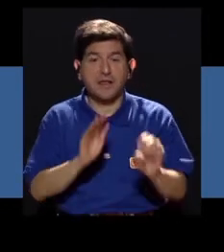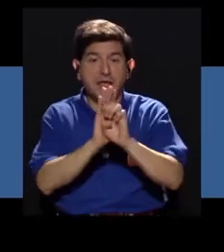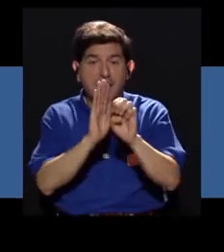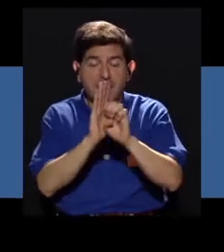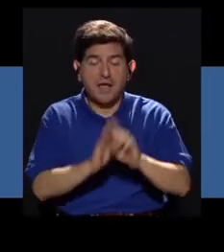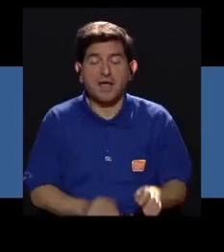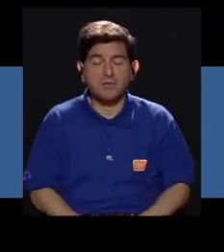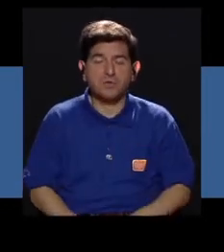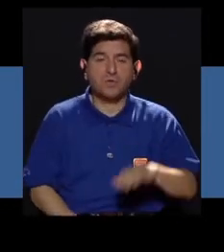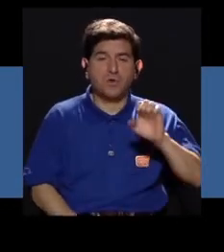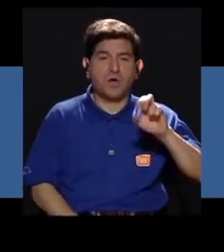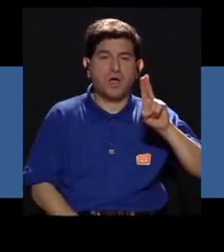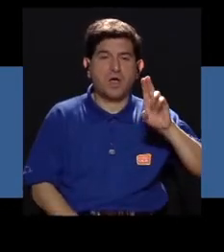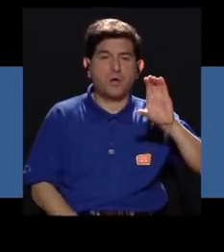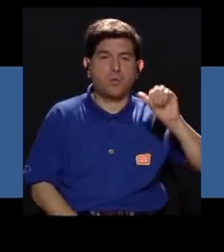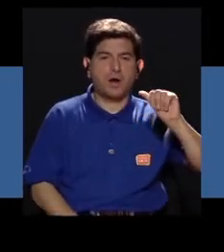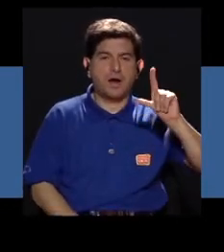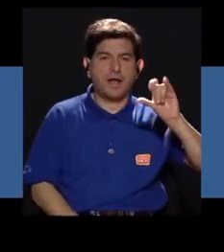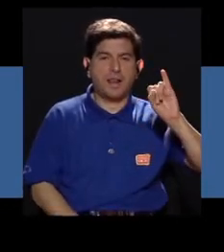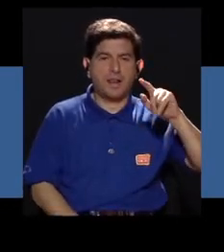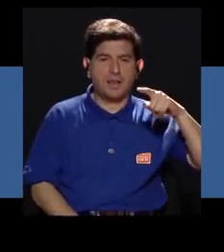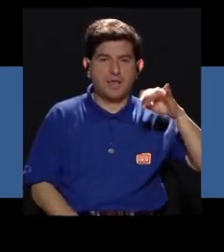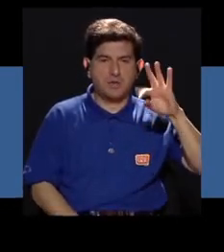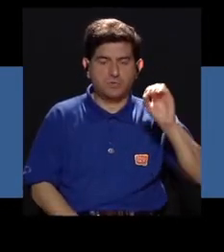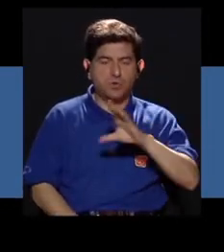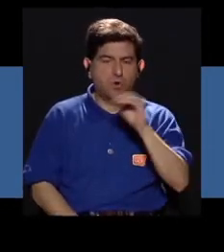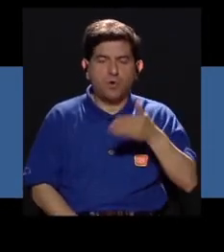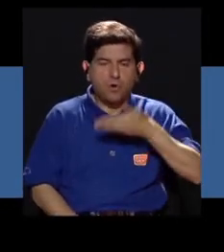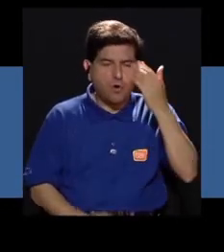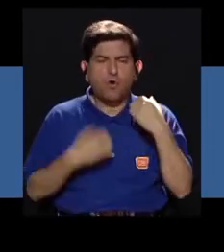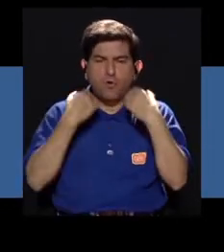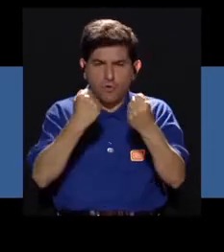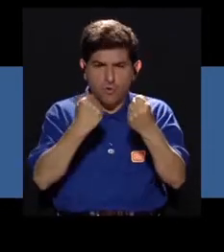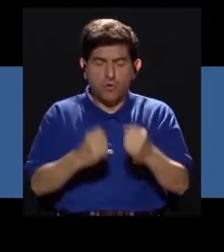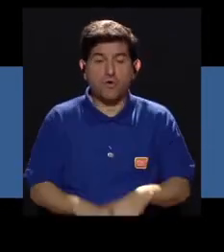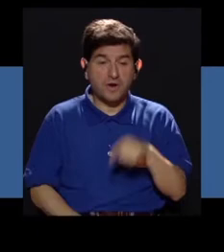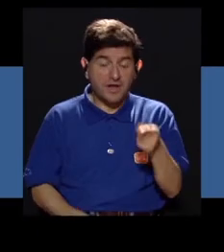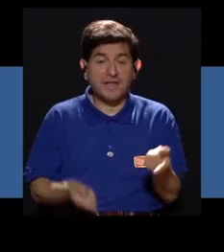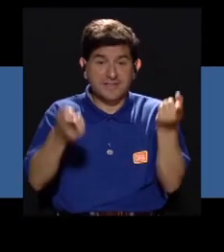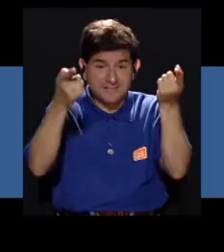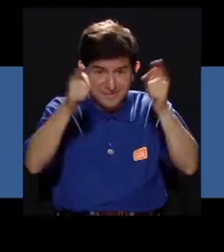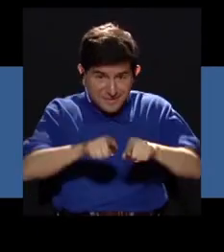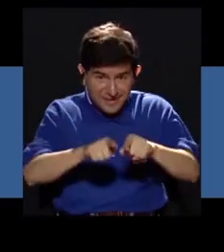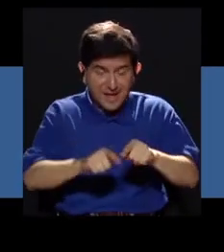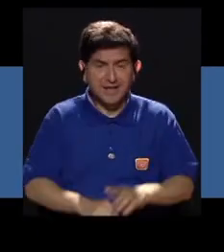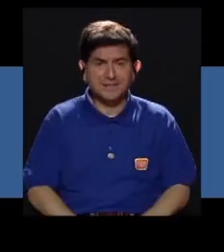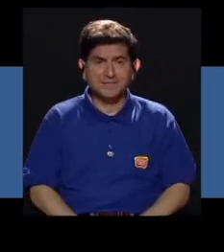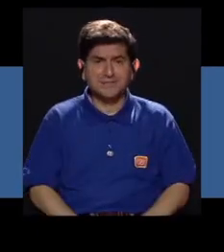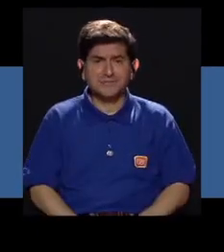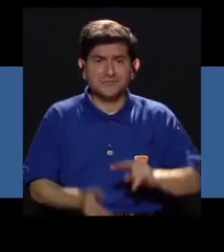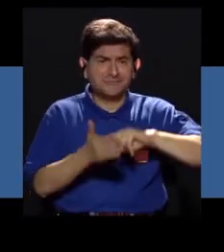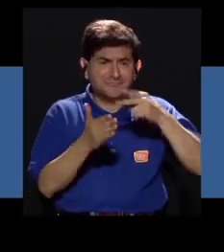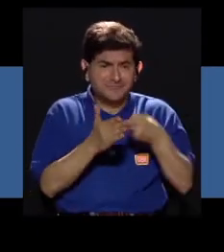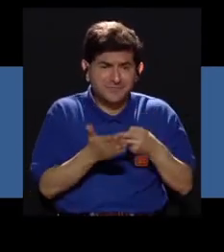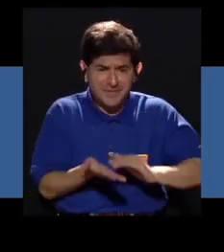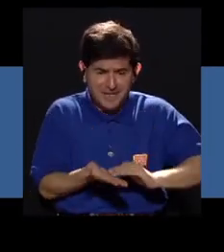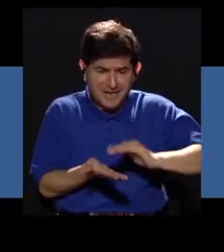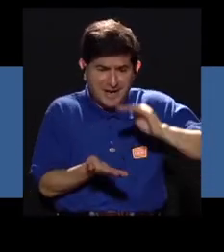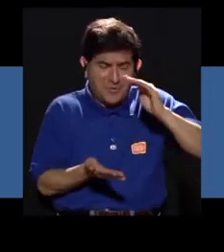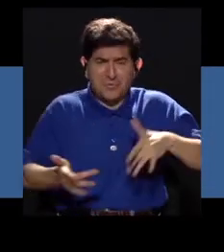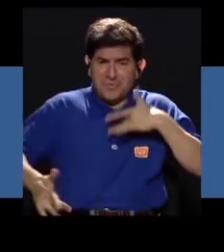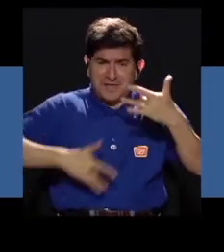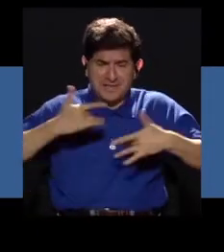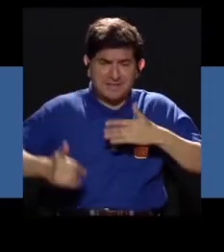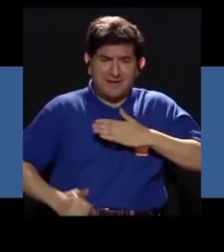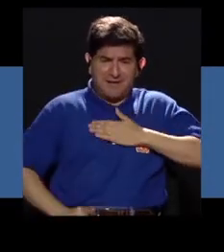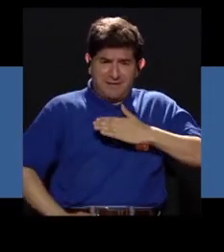caliente, por ejemplo, eucalipto u otras cosas que tengan olores fuertes, porque más bien un olor fuerte puede